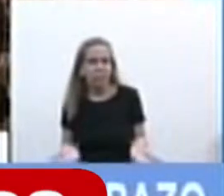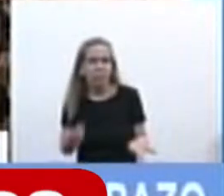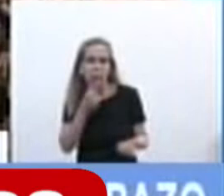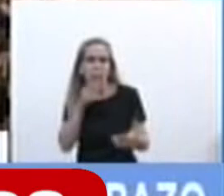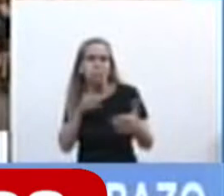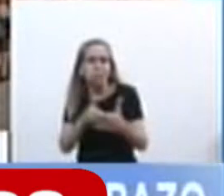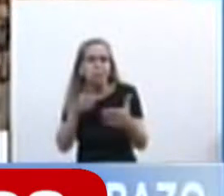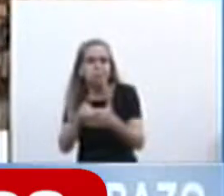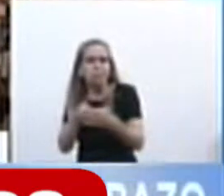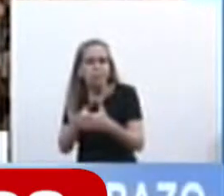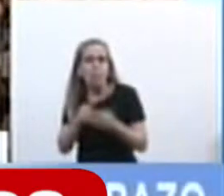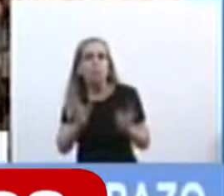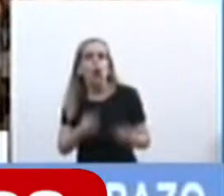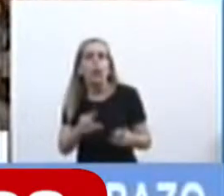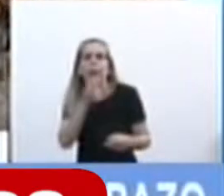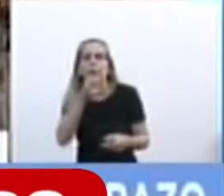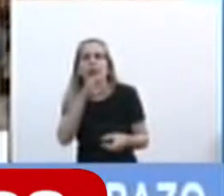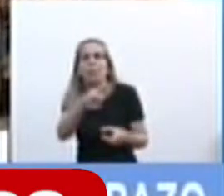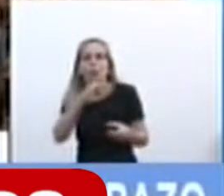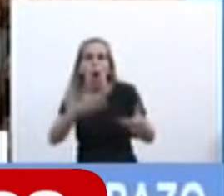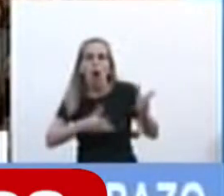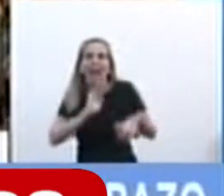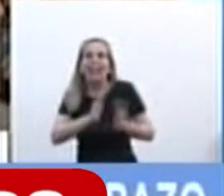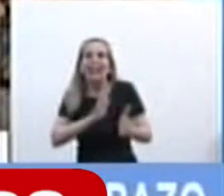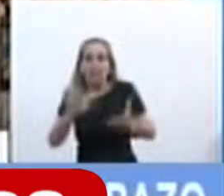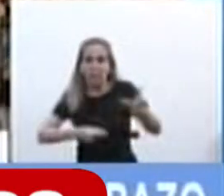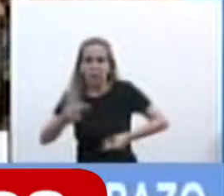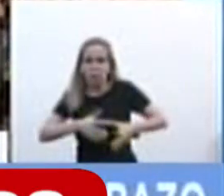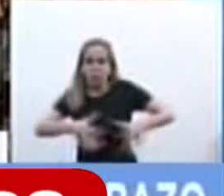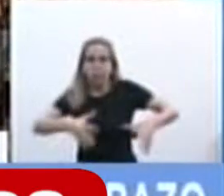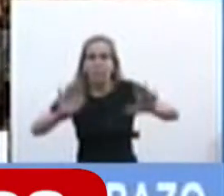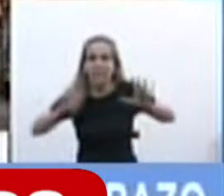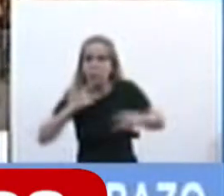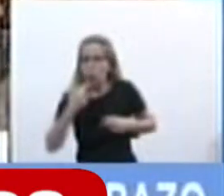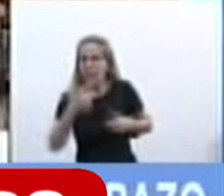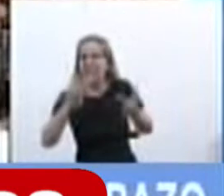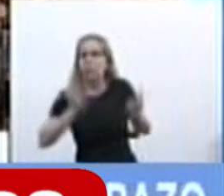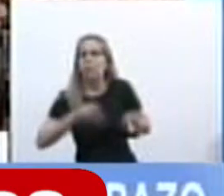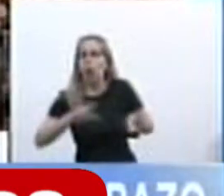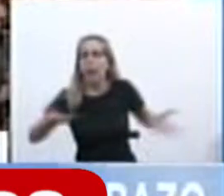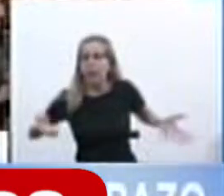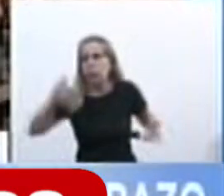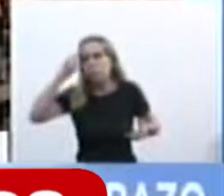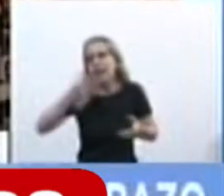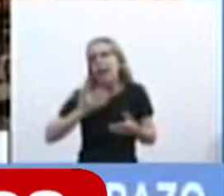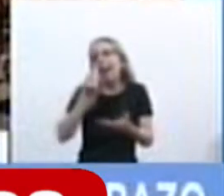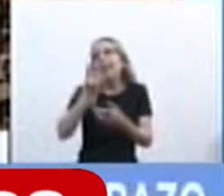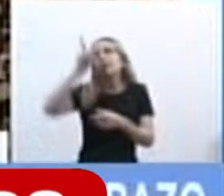impedir o prohibir la fecundación asistida en el nombre de la voluntad de Dios? Podría querer hacerlo, pero